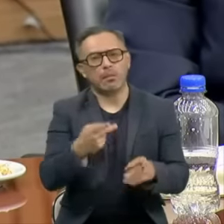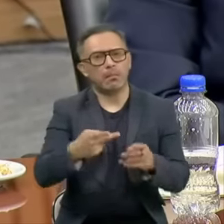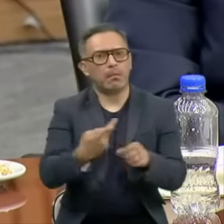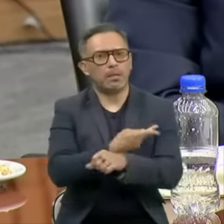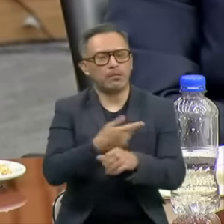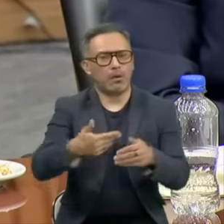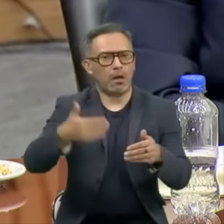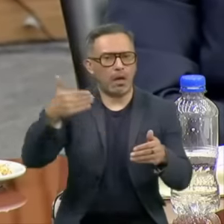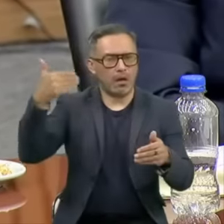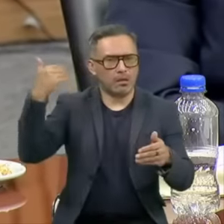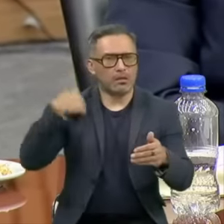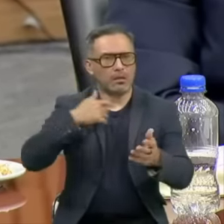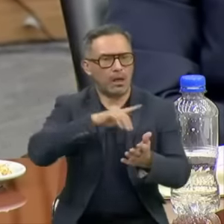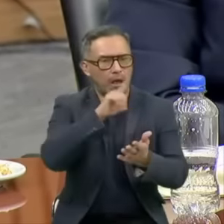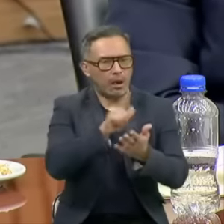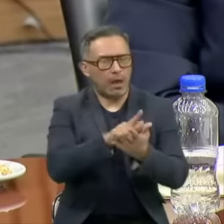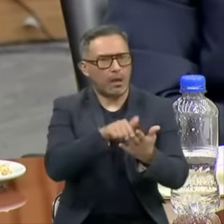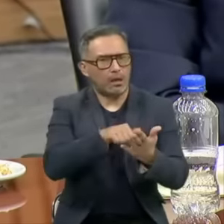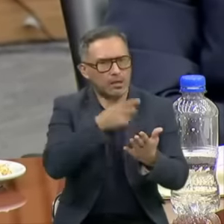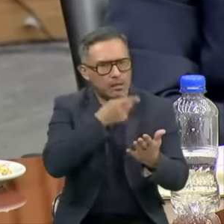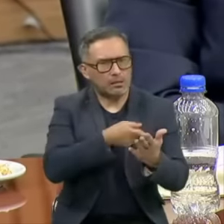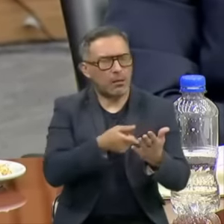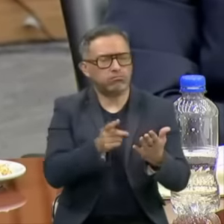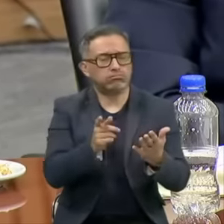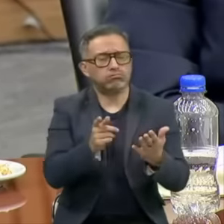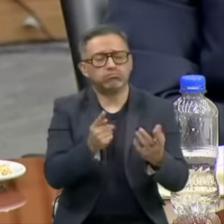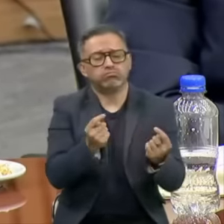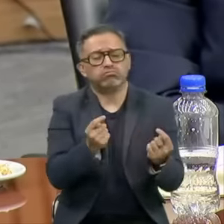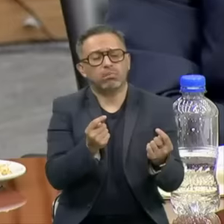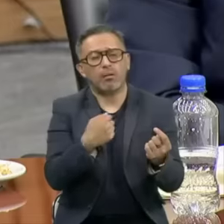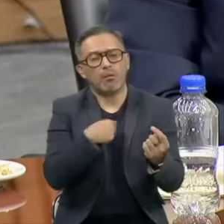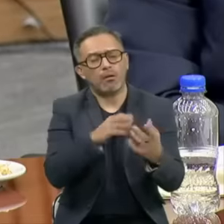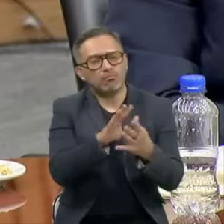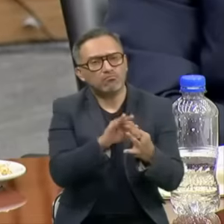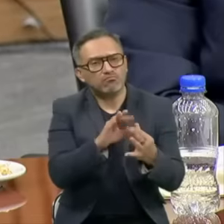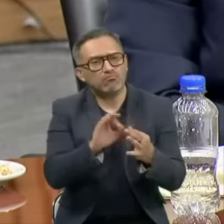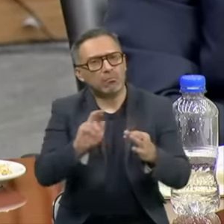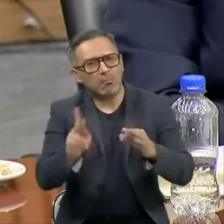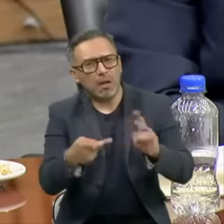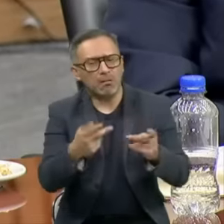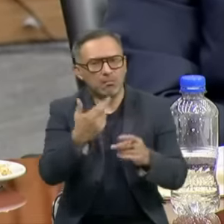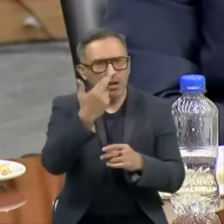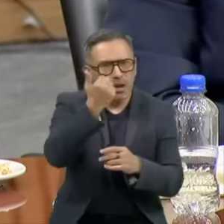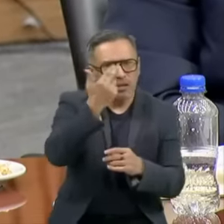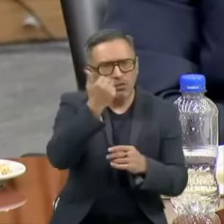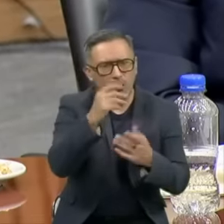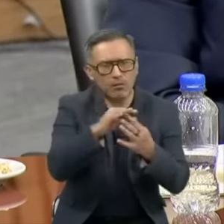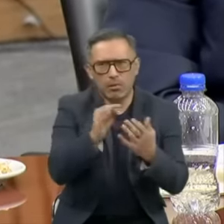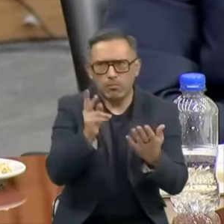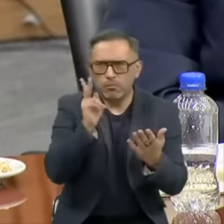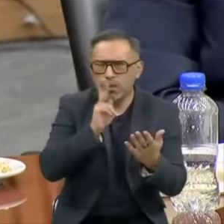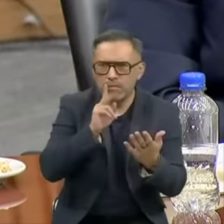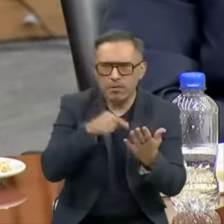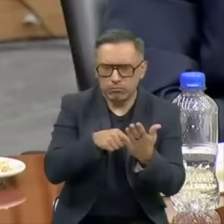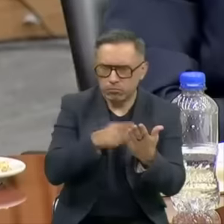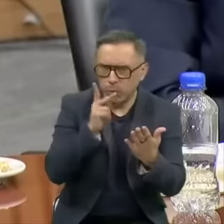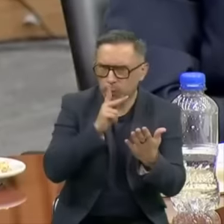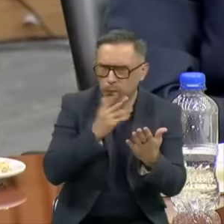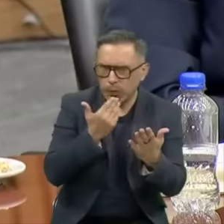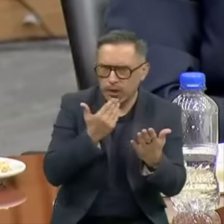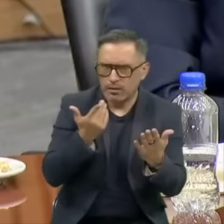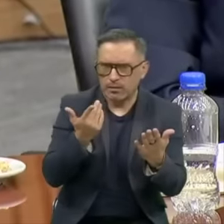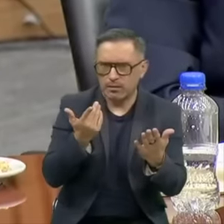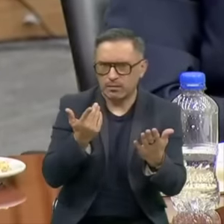por atender a los argumentos que no se sostienen de un partido político.